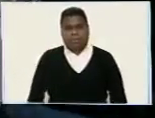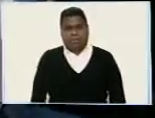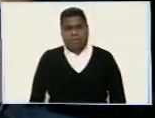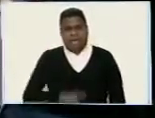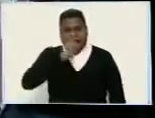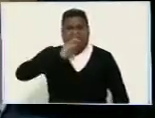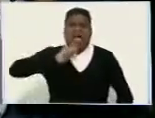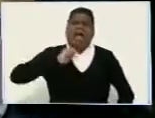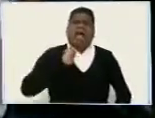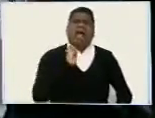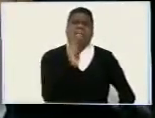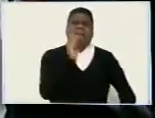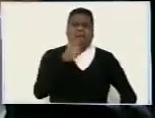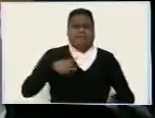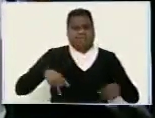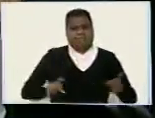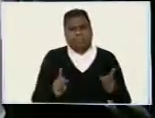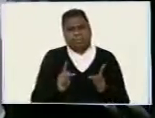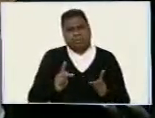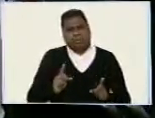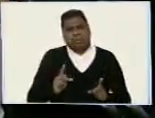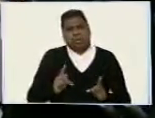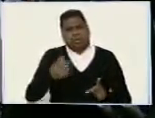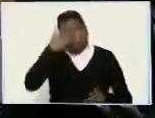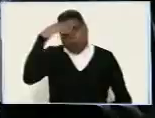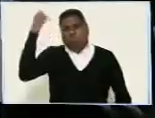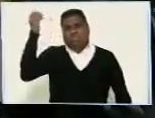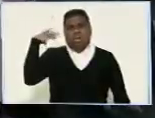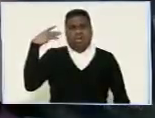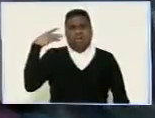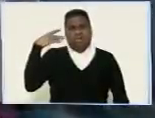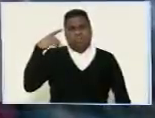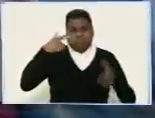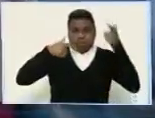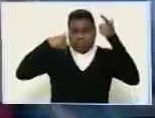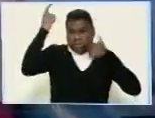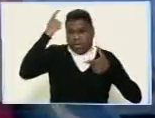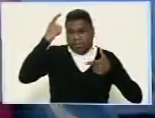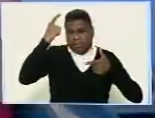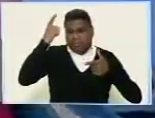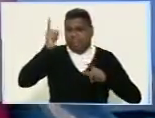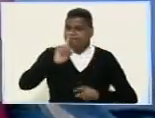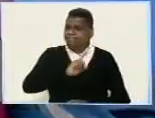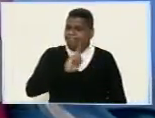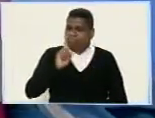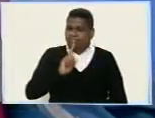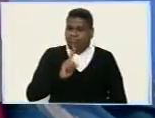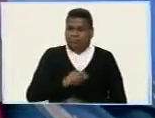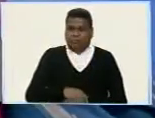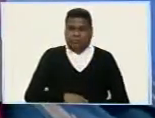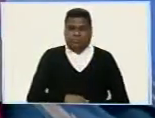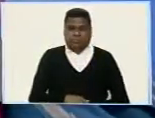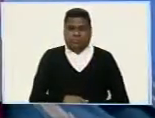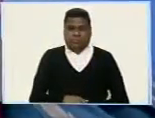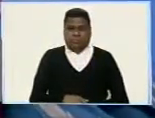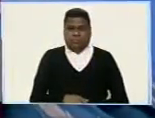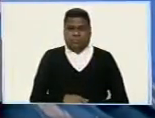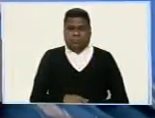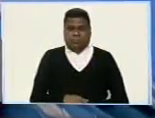Jamás ha permitido que nos olvidemos de Chávez. Y eso hay que reconocérselo públicamente.